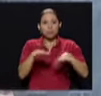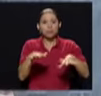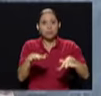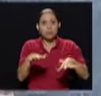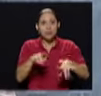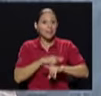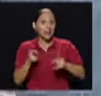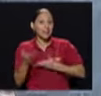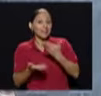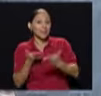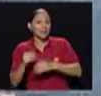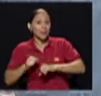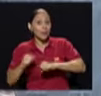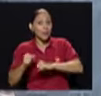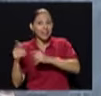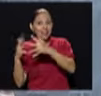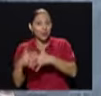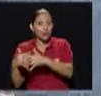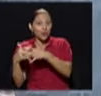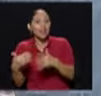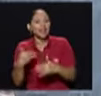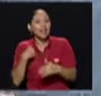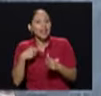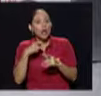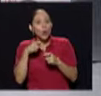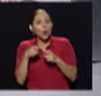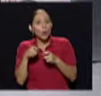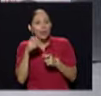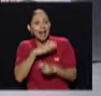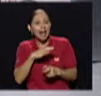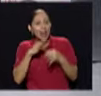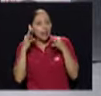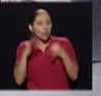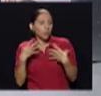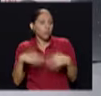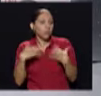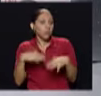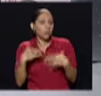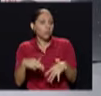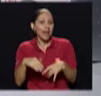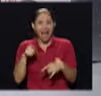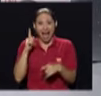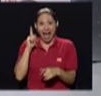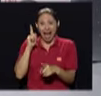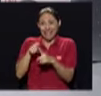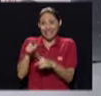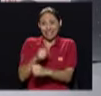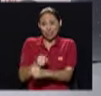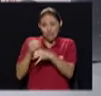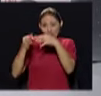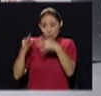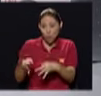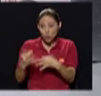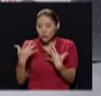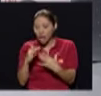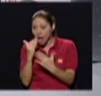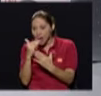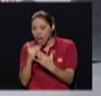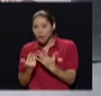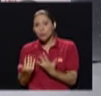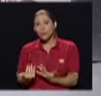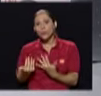El Servicio Geológico de los Estados Unidos tiene unos controles de calidad muy, muy grandes que no lo reportan hasta que lo tengan completamente seguro. Entonces eso